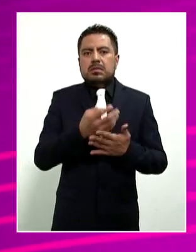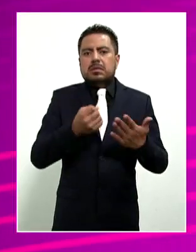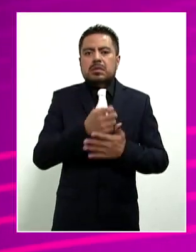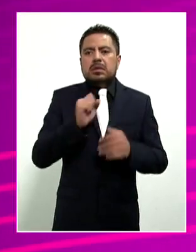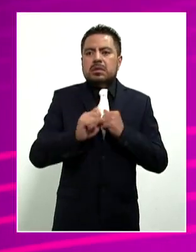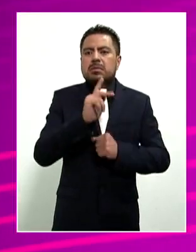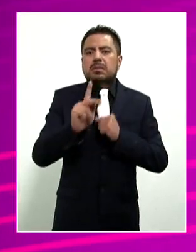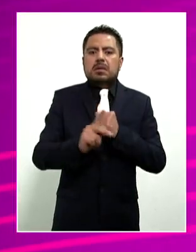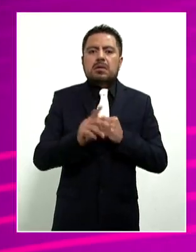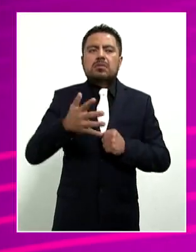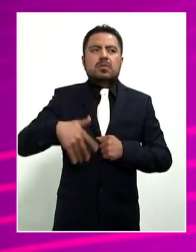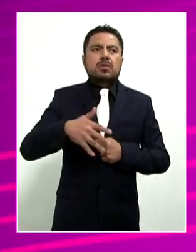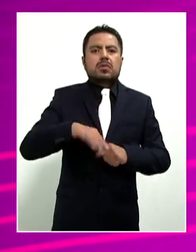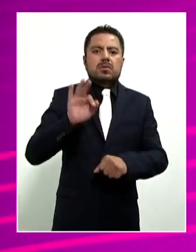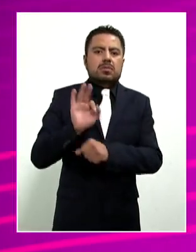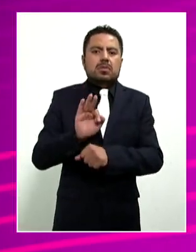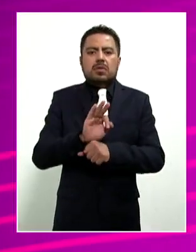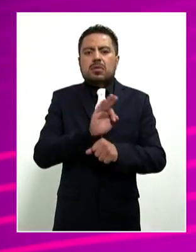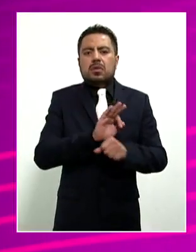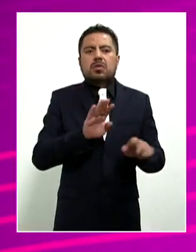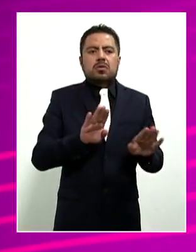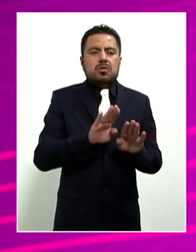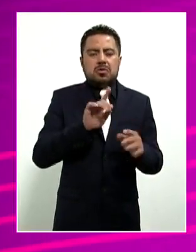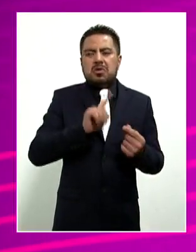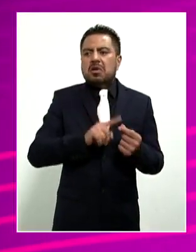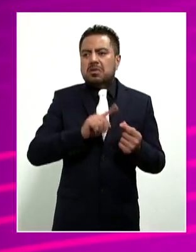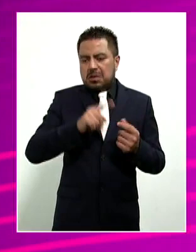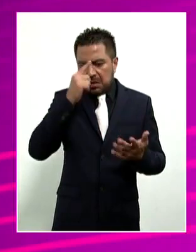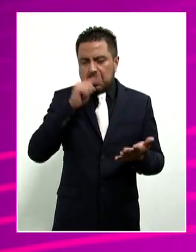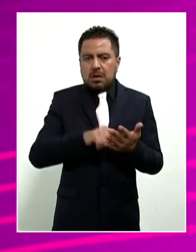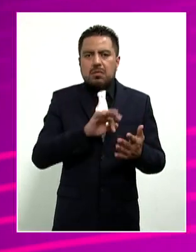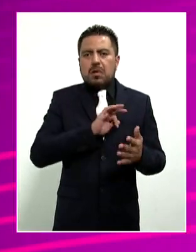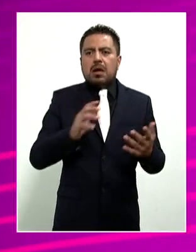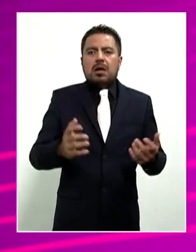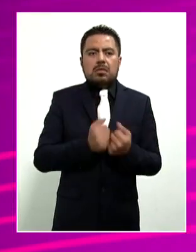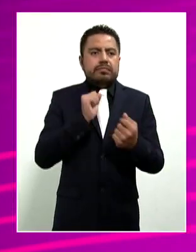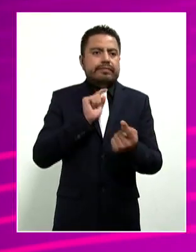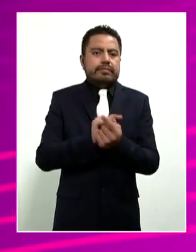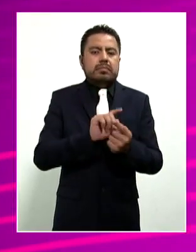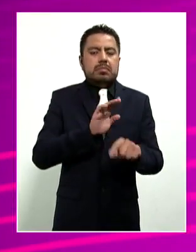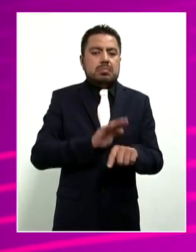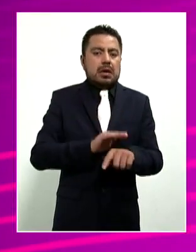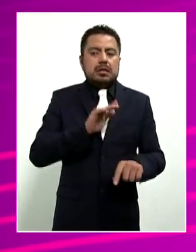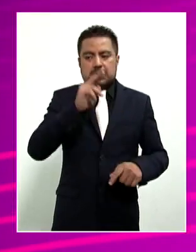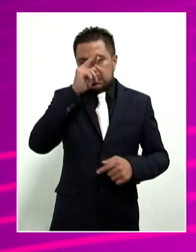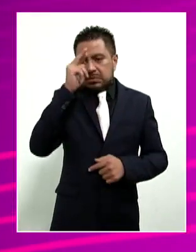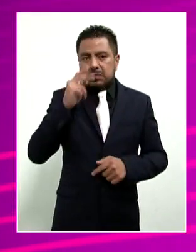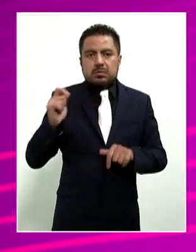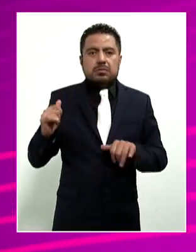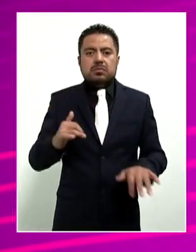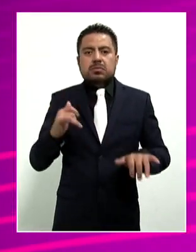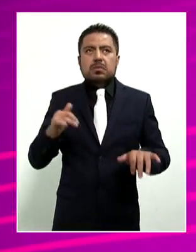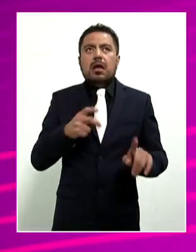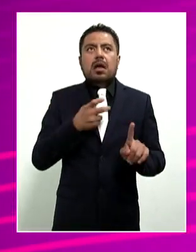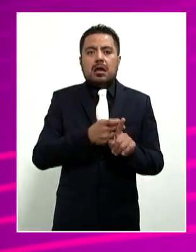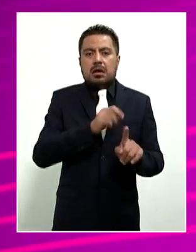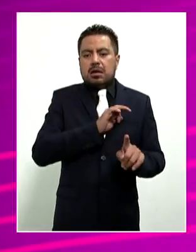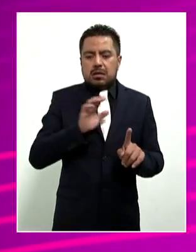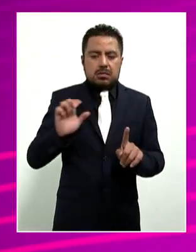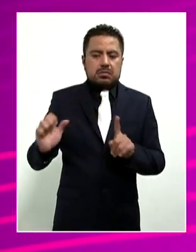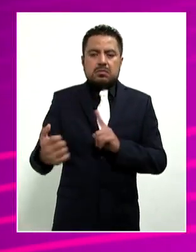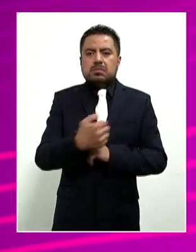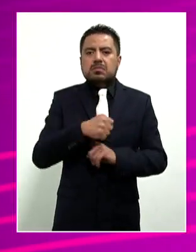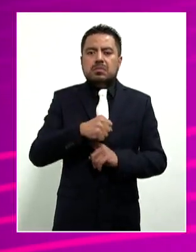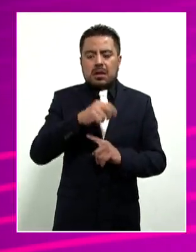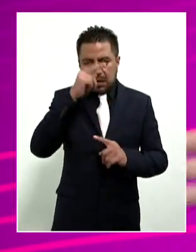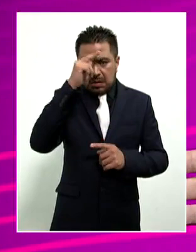y buscando protección donde creen que la pueden encontrar. Cada vez más es México, y eso también refleja factores